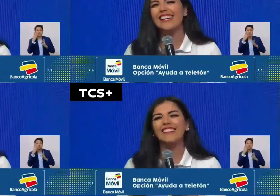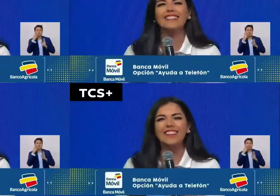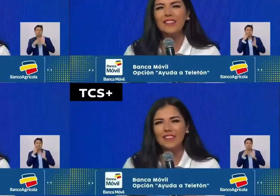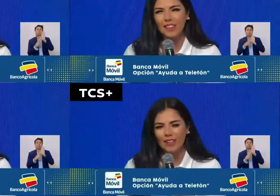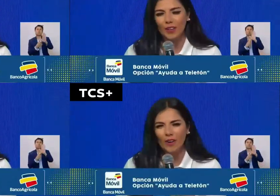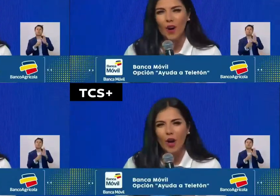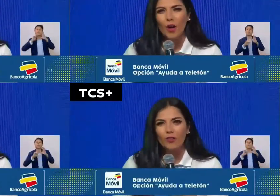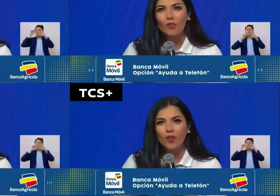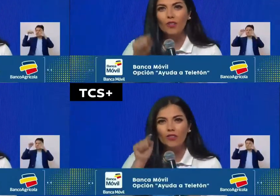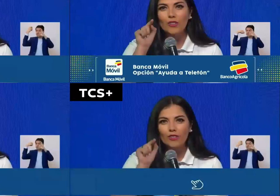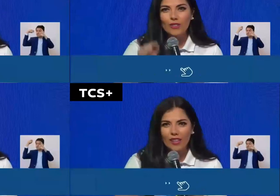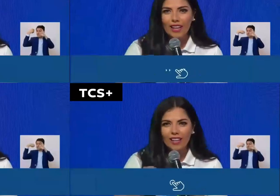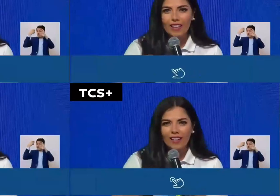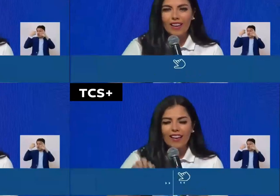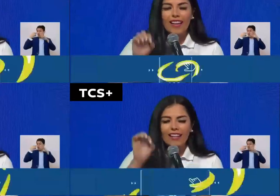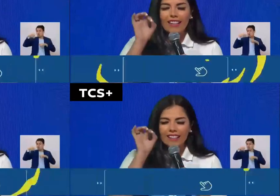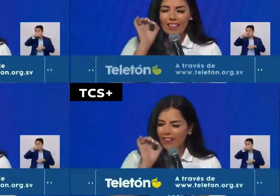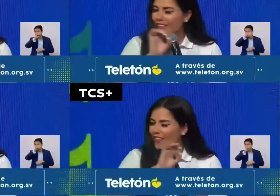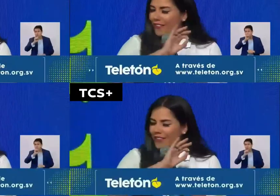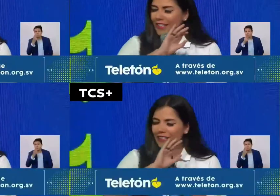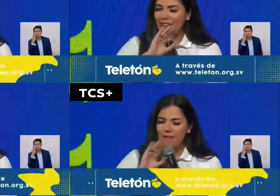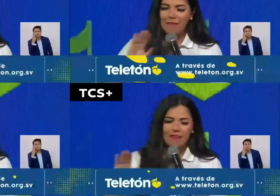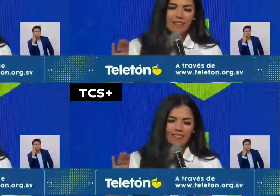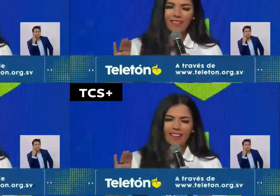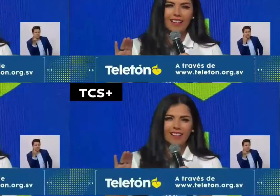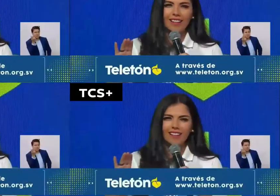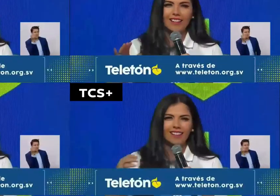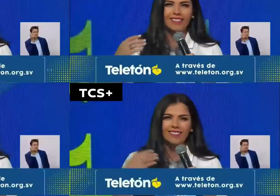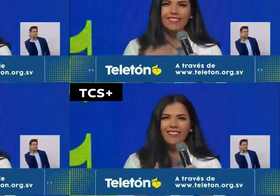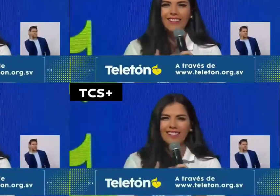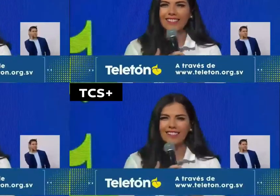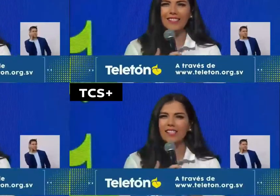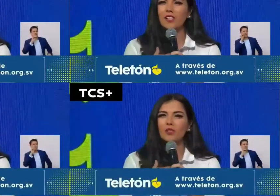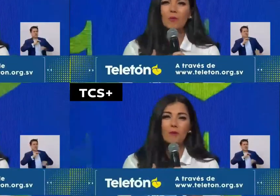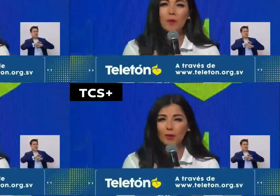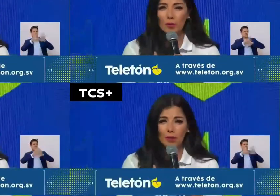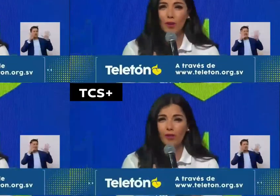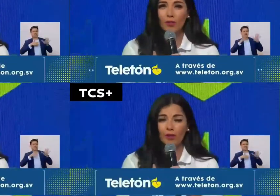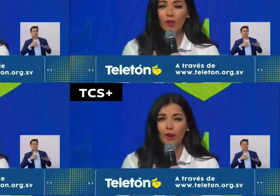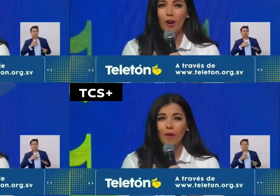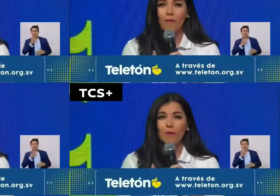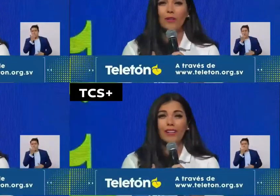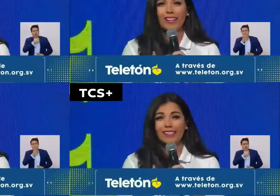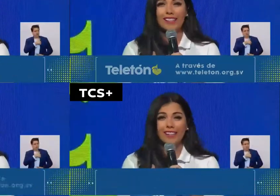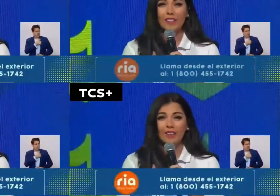el siguiente video, donde usted definitivamente